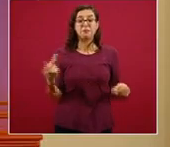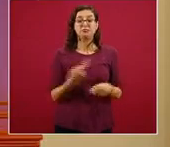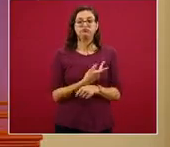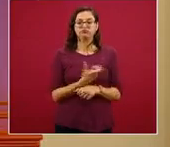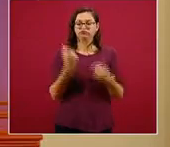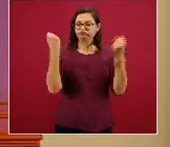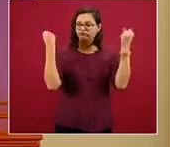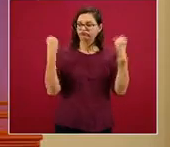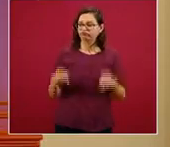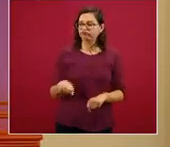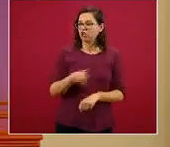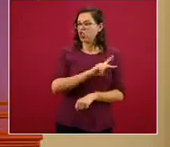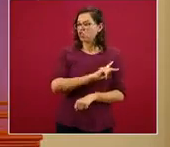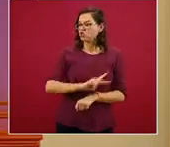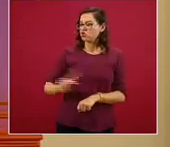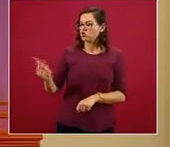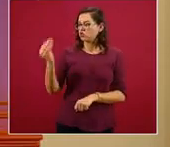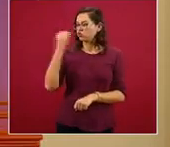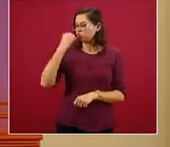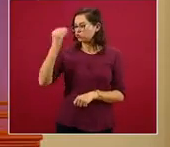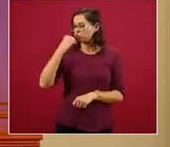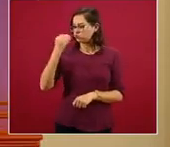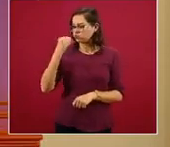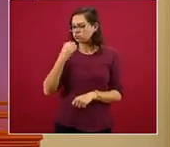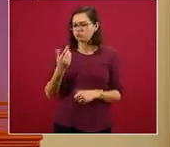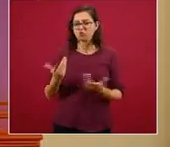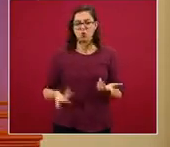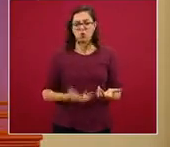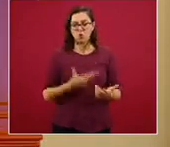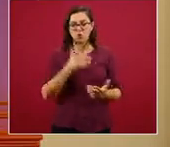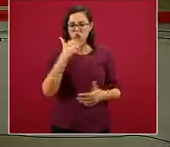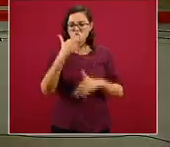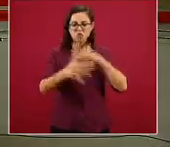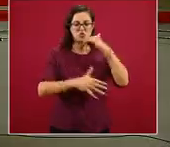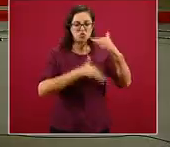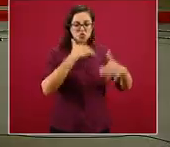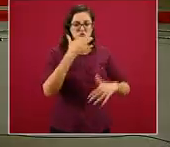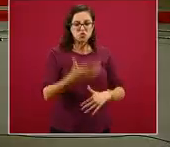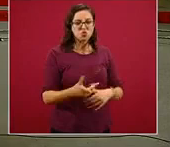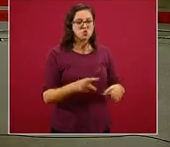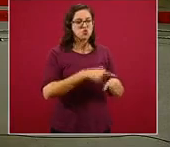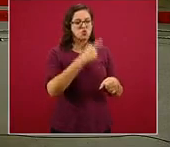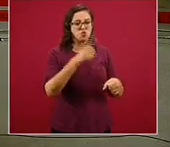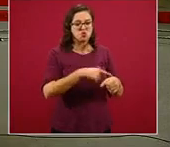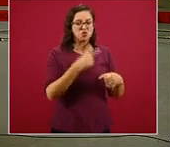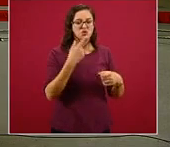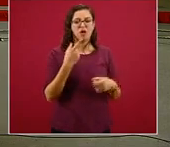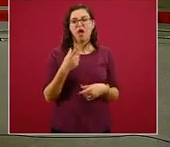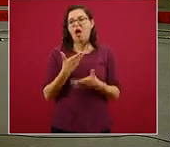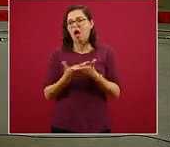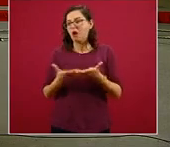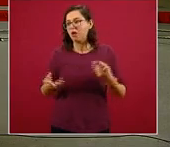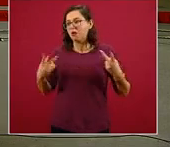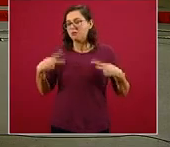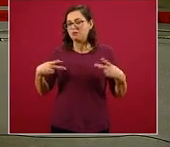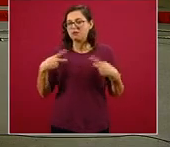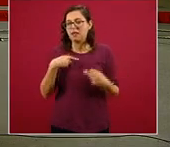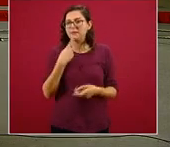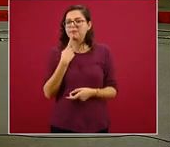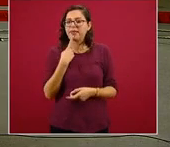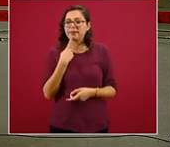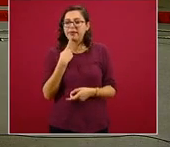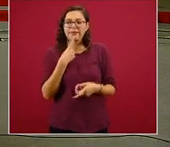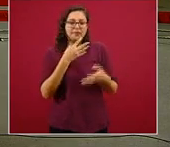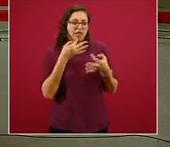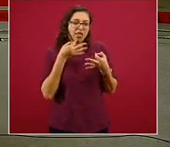imperialismo alimentario y una colonización de nuestro paladar. Adelante. Por eso nosotros